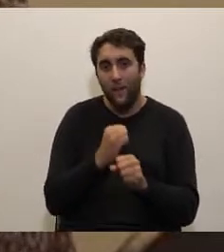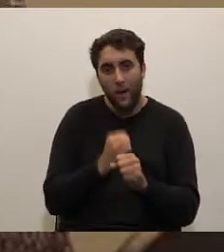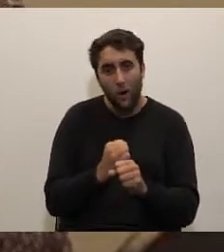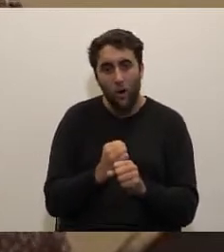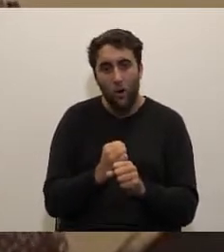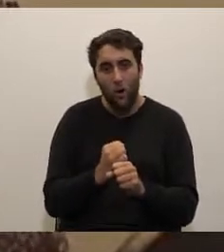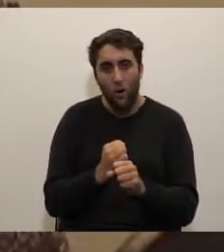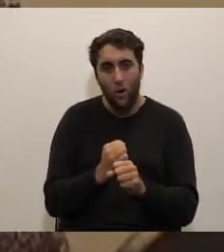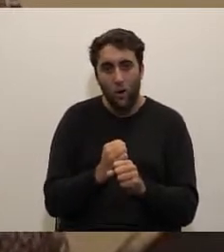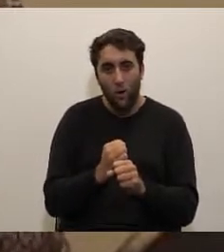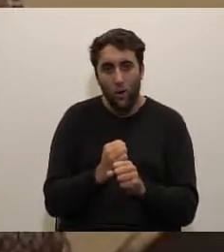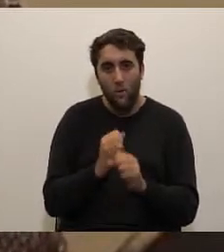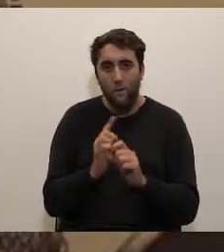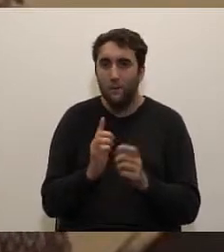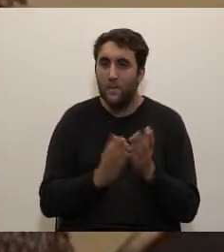trabajo